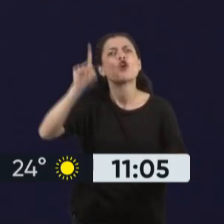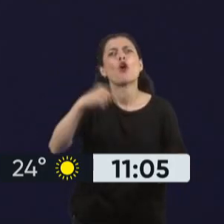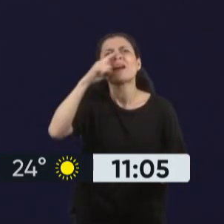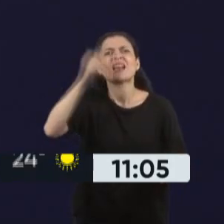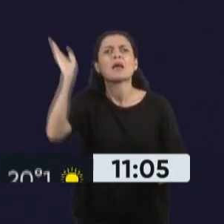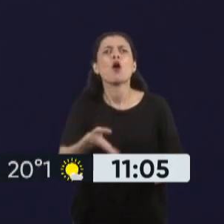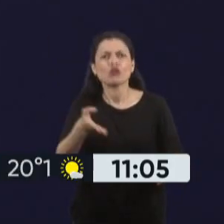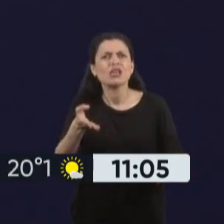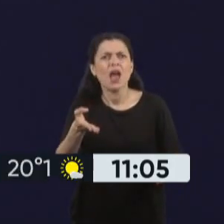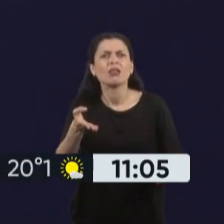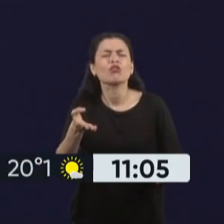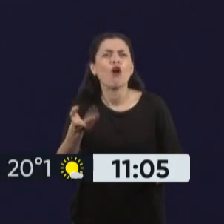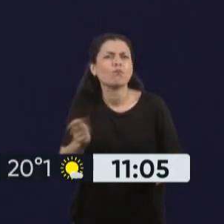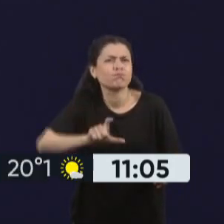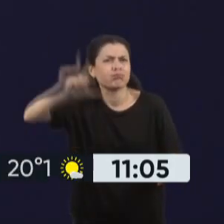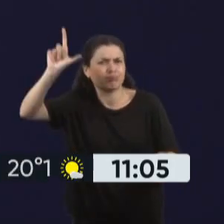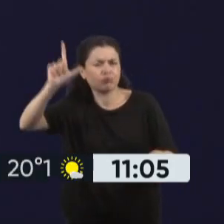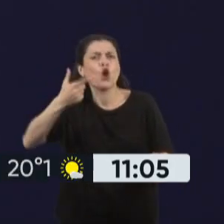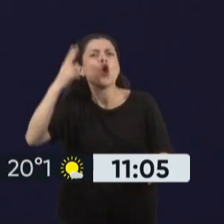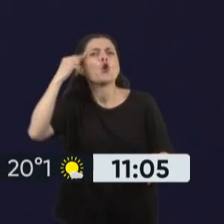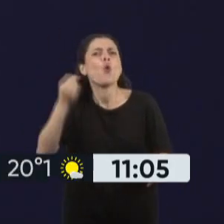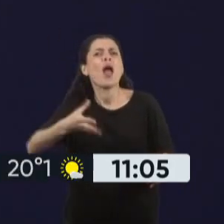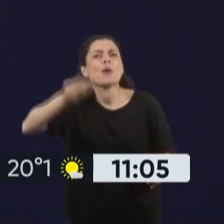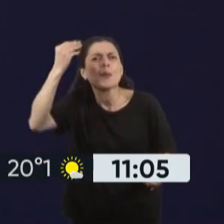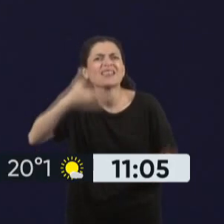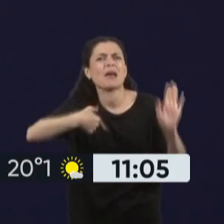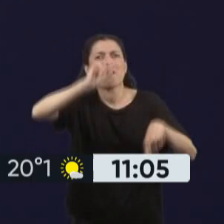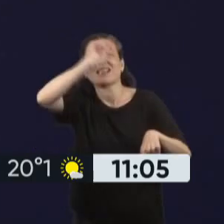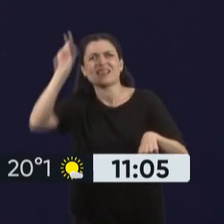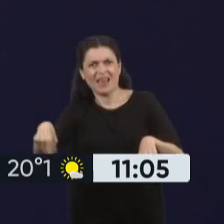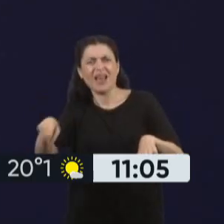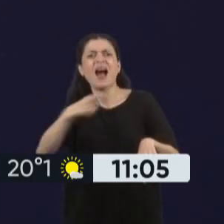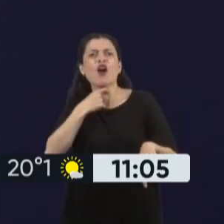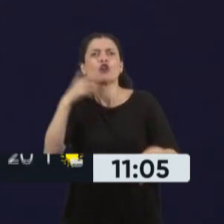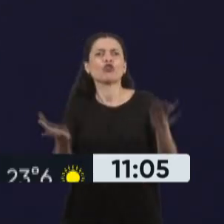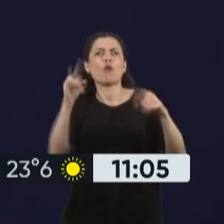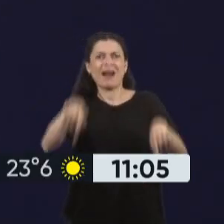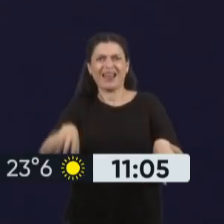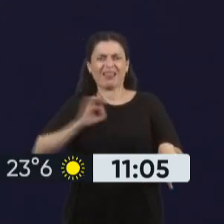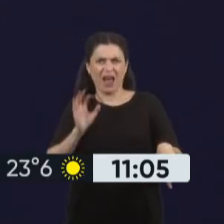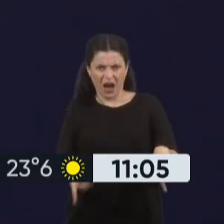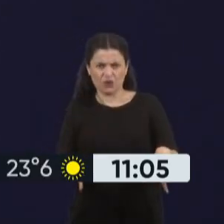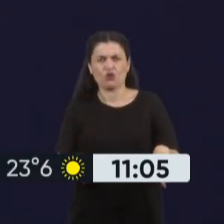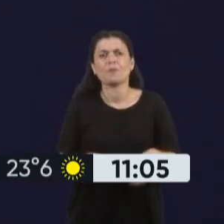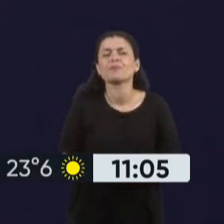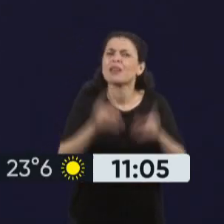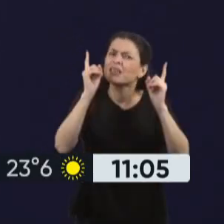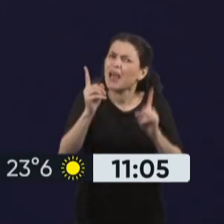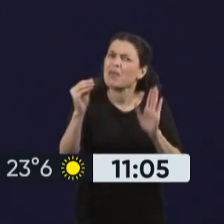18,7%, 9 veces más de la que conocimos en agosto de este año. Pero además hay un